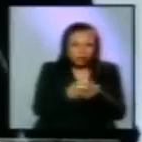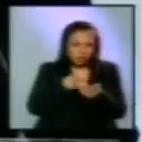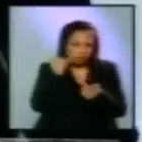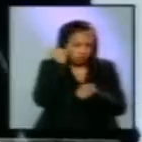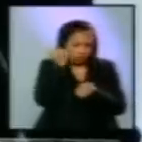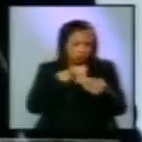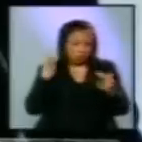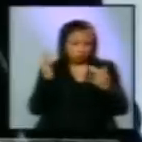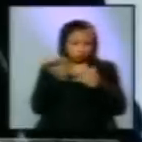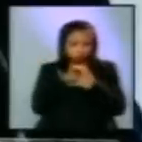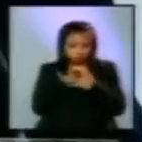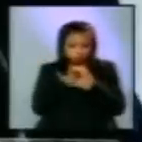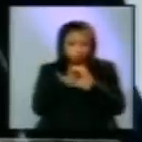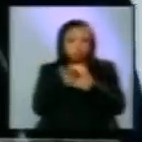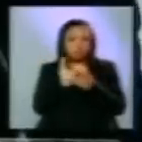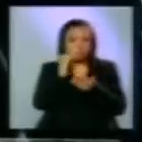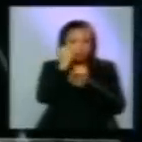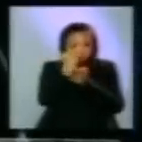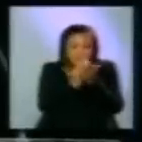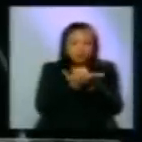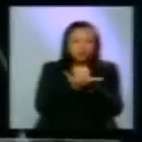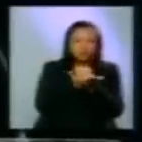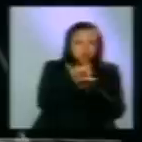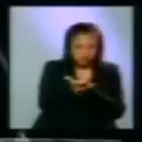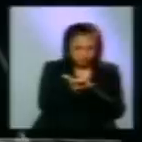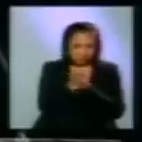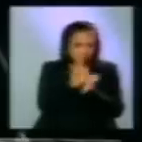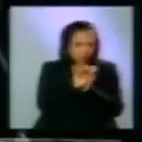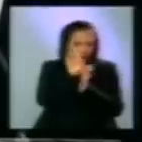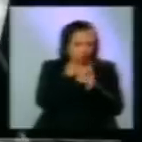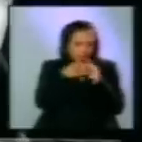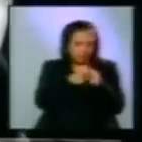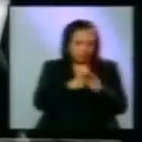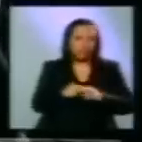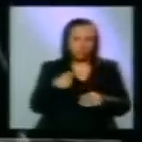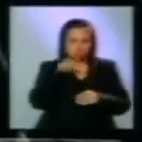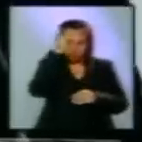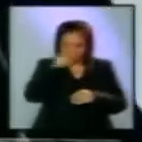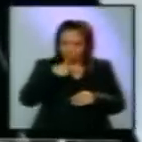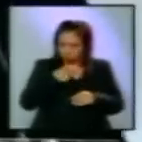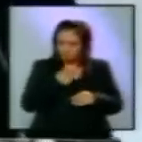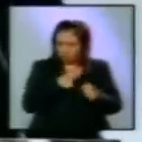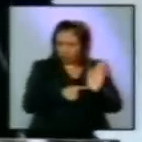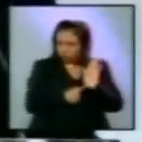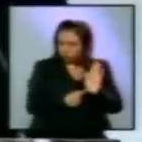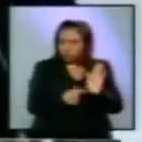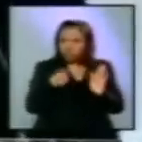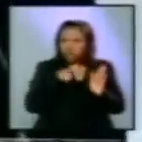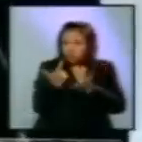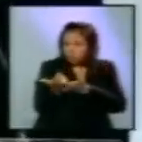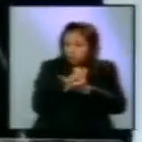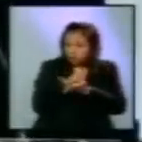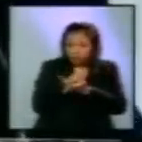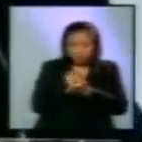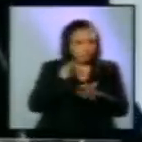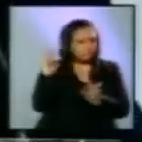altos funcionarios públicos, empezando por dar el ejemplo. Voy a predicar con el ejemplo, voy a ganar la mitad de lo que gana